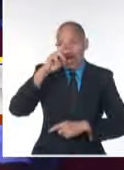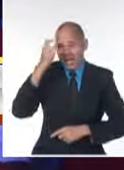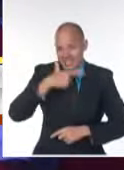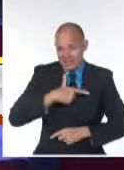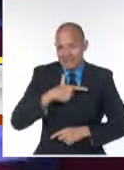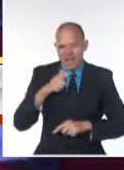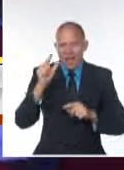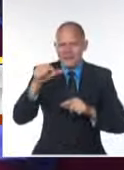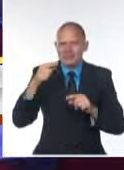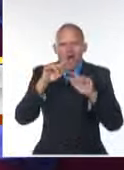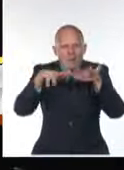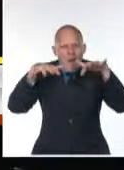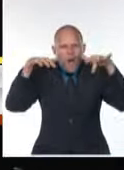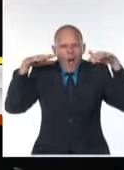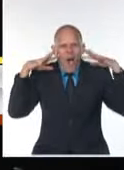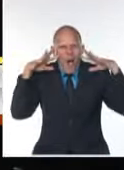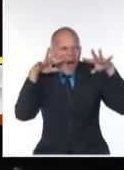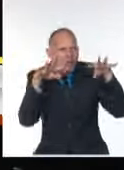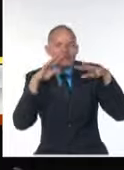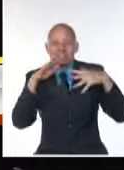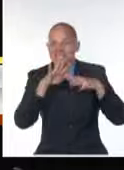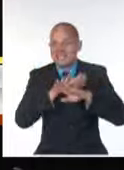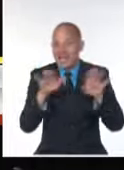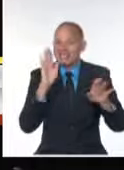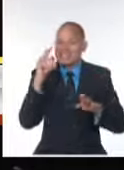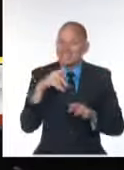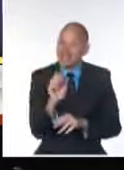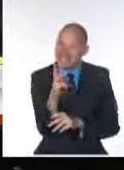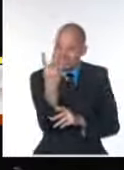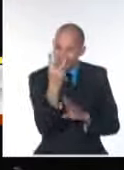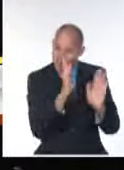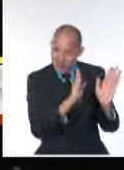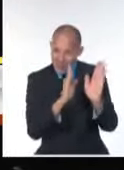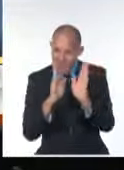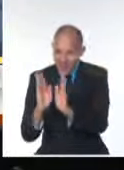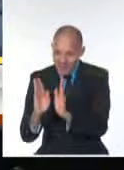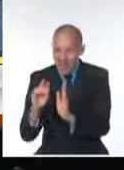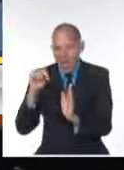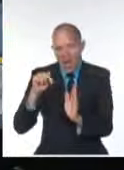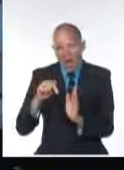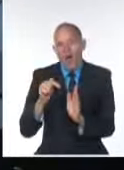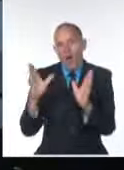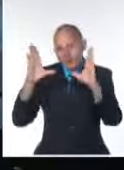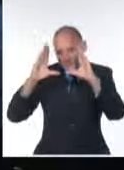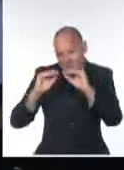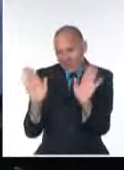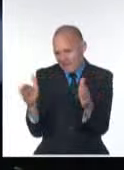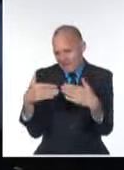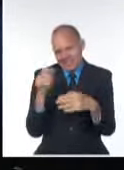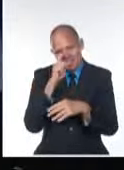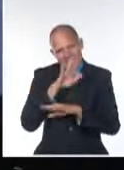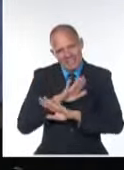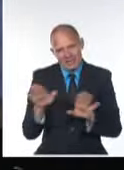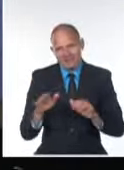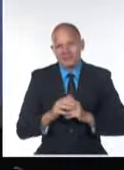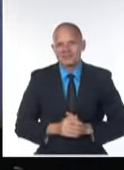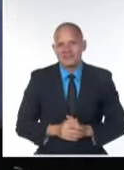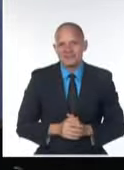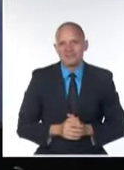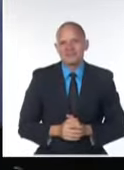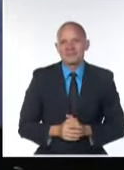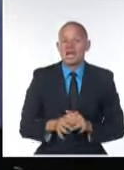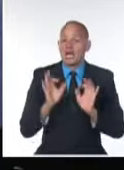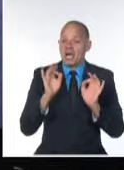de la gustada serie, que luego de 3 temporadas llegará a su final en la noche de hoy por el canal Cubavisión. El audiovisual dirigido por